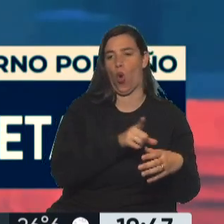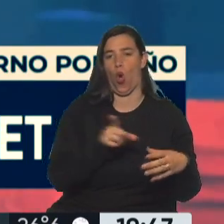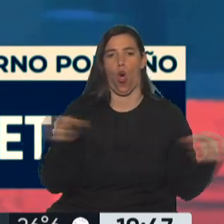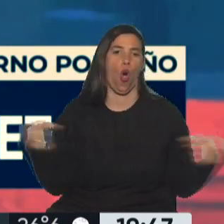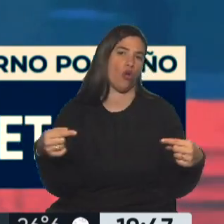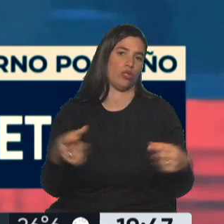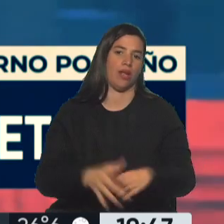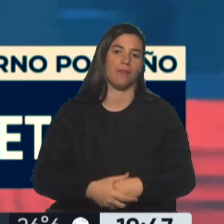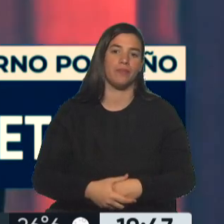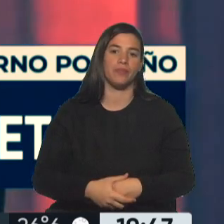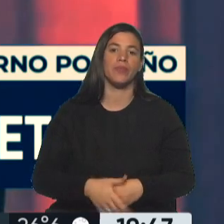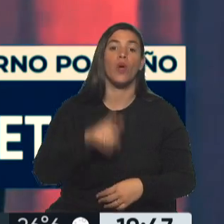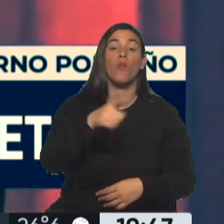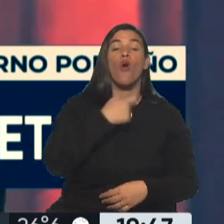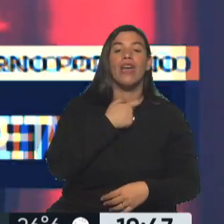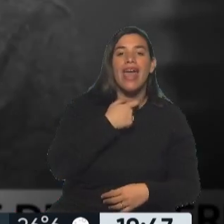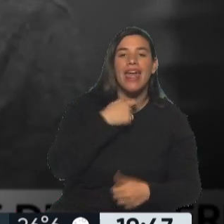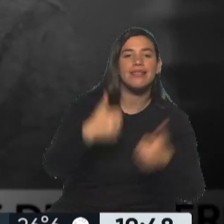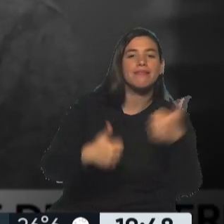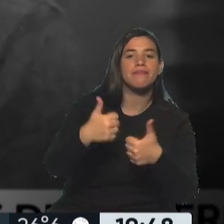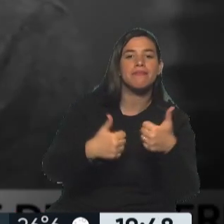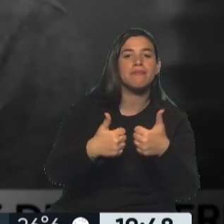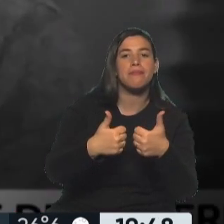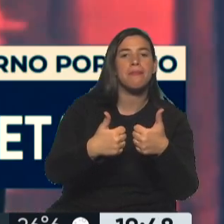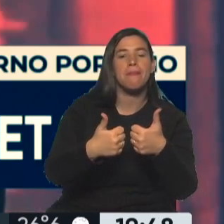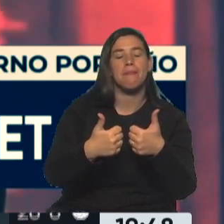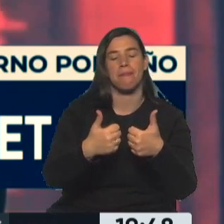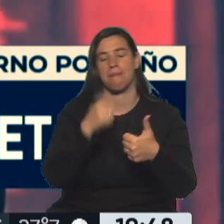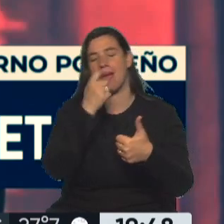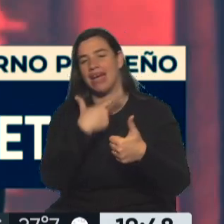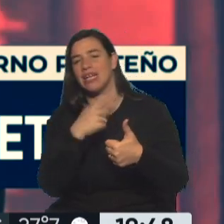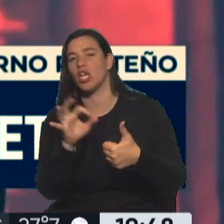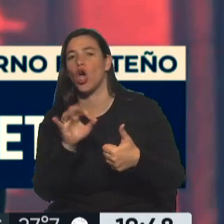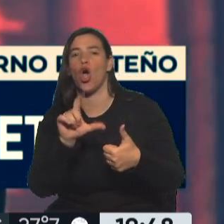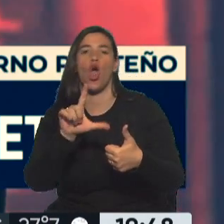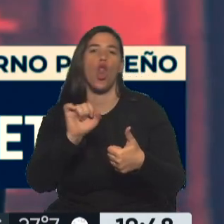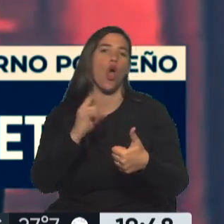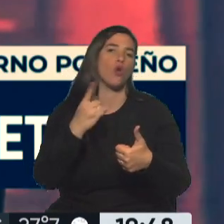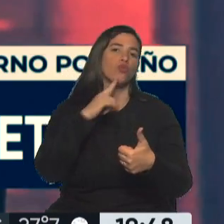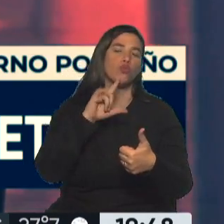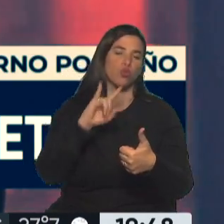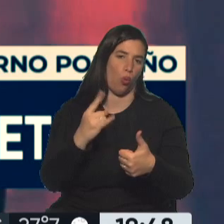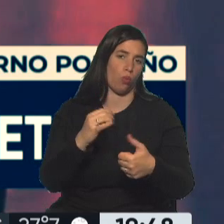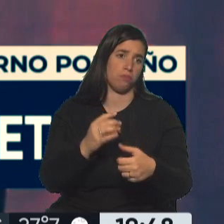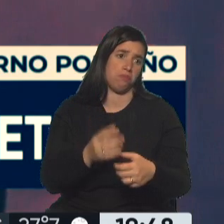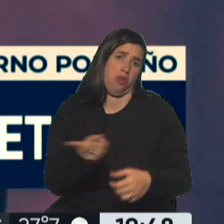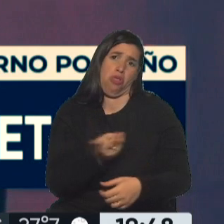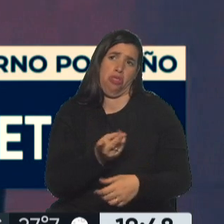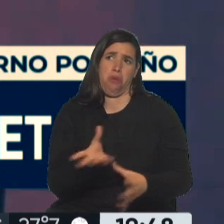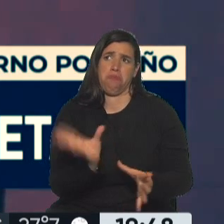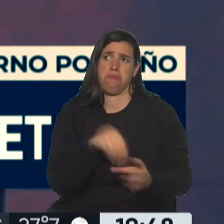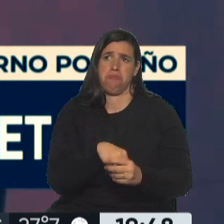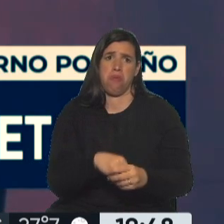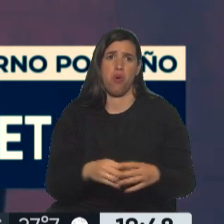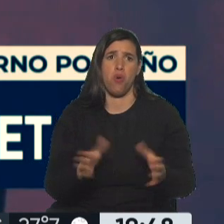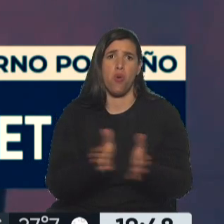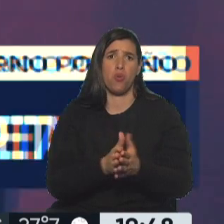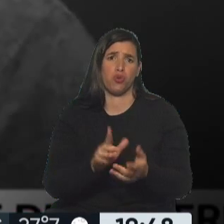para defenderlos. Suponiendo que Patricia Bullrich gane la interna a Horacio, ¿vos la apoyarías a Patricia Bullrich?